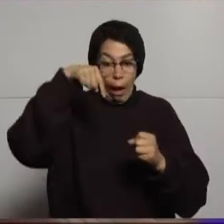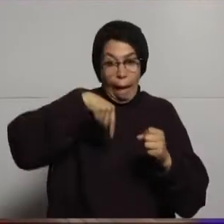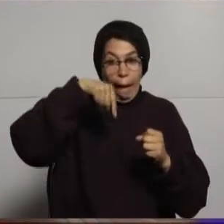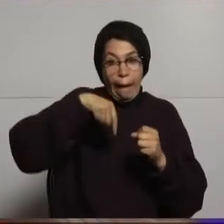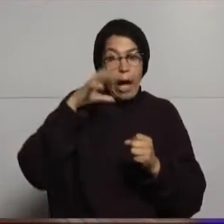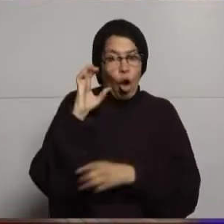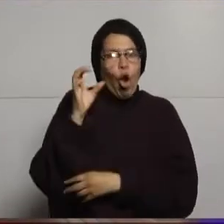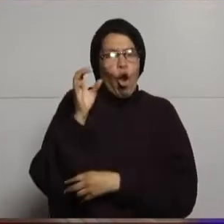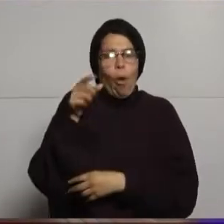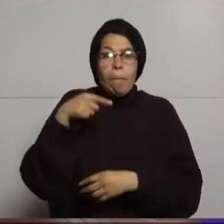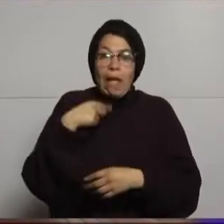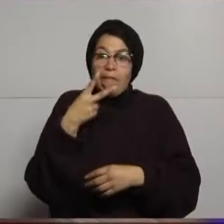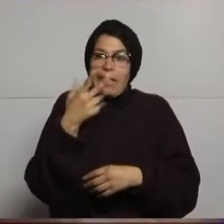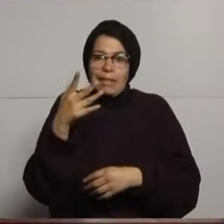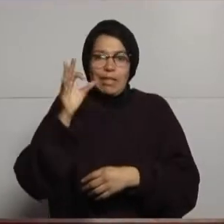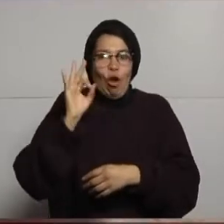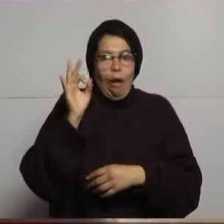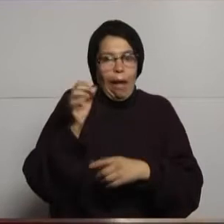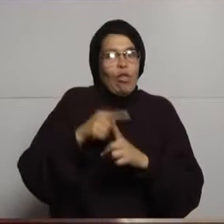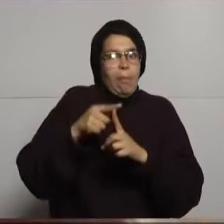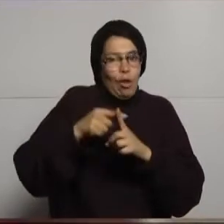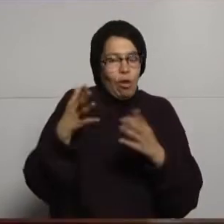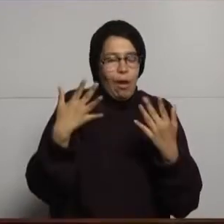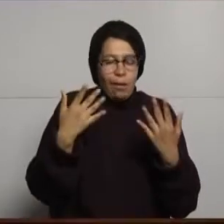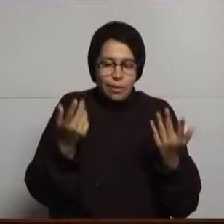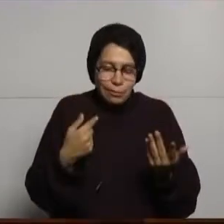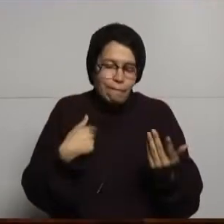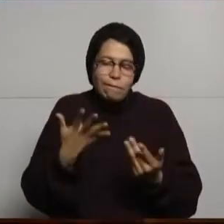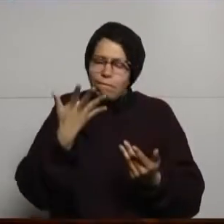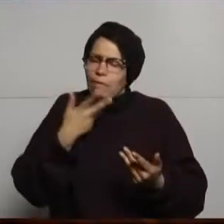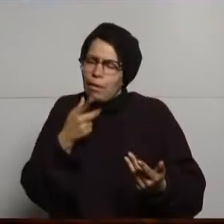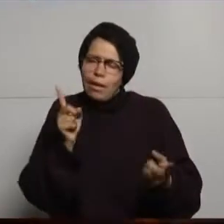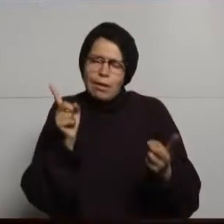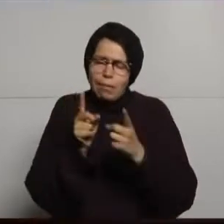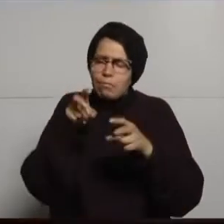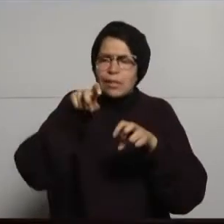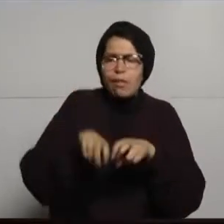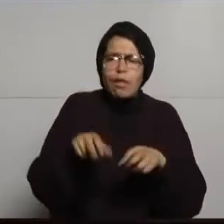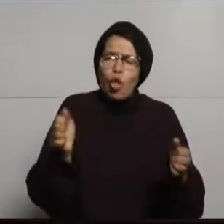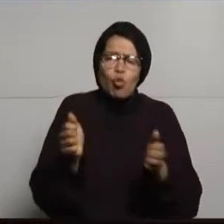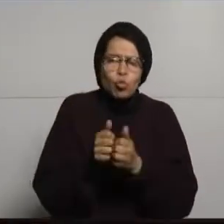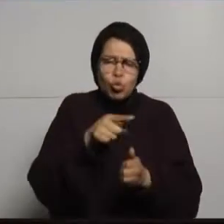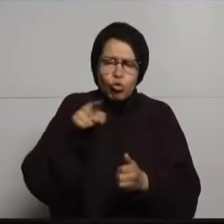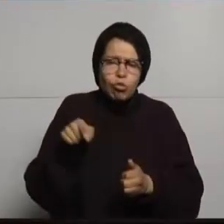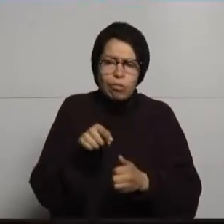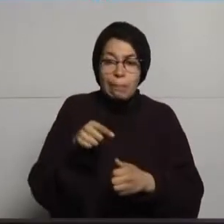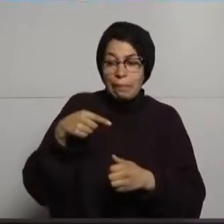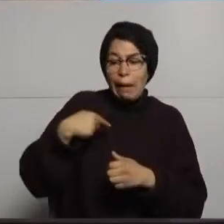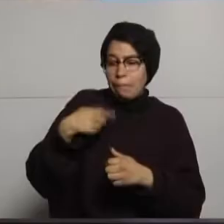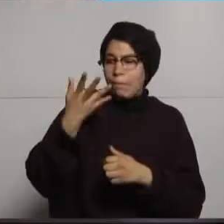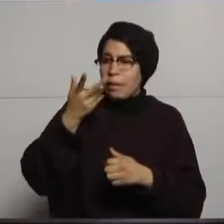grados. Entonces, pero bueno, encantado de compartir con todos ustedes. Me encantaría estar en esas sillas. A mí me Además, encantaría estar en esos 25 grados